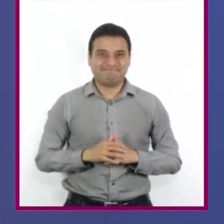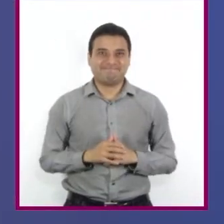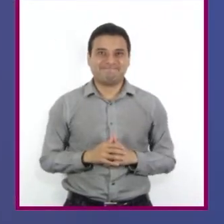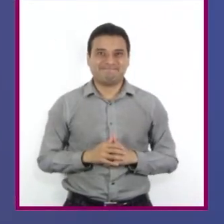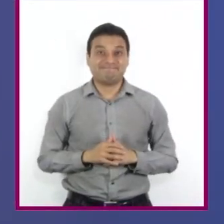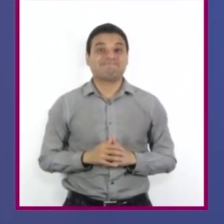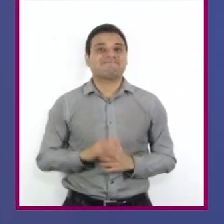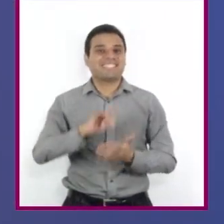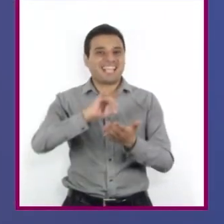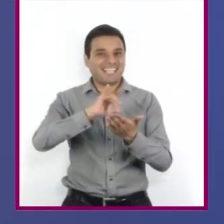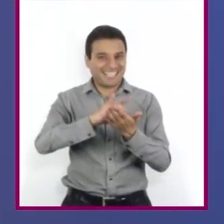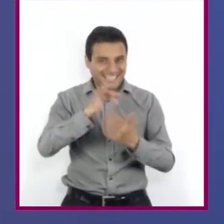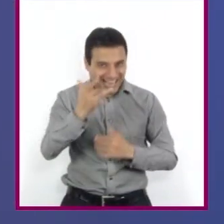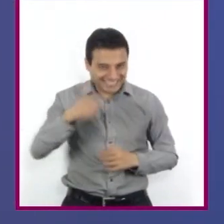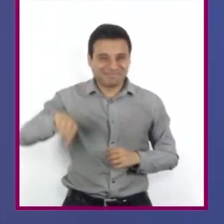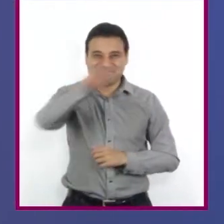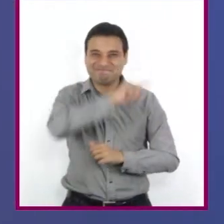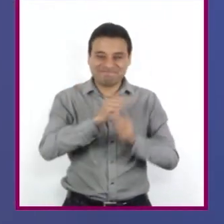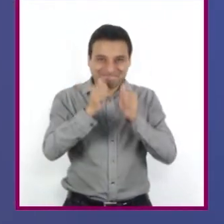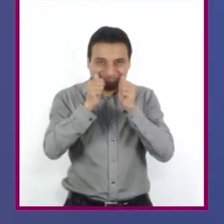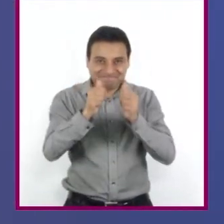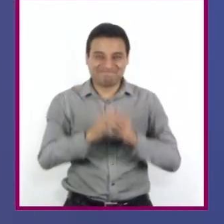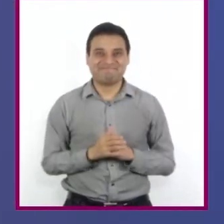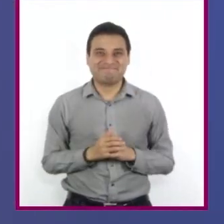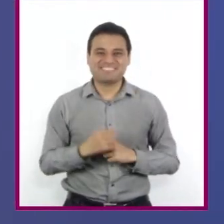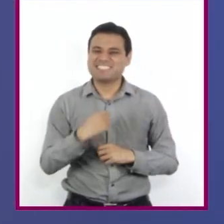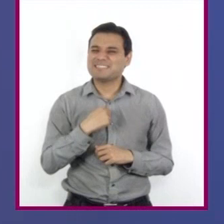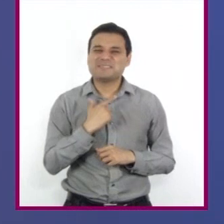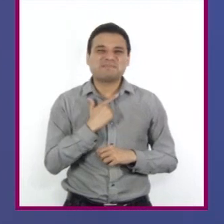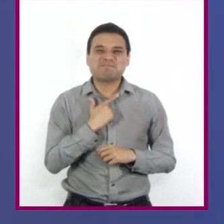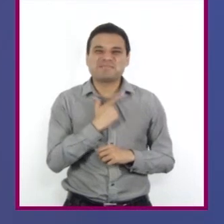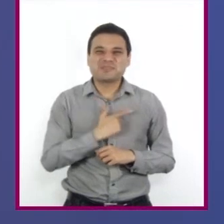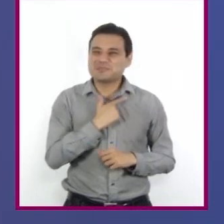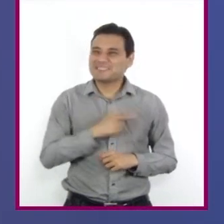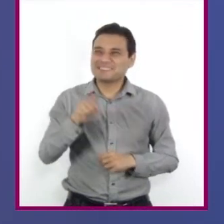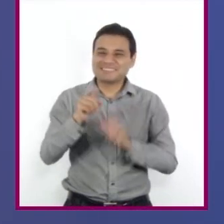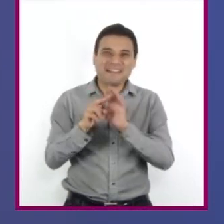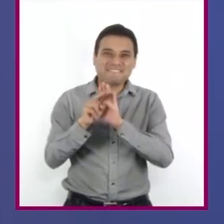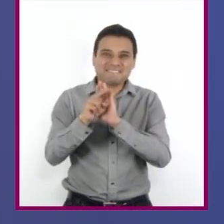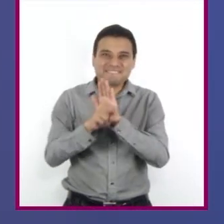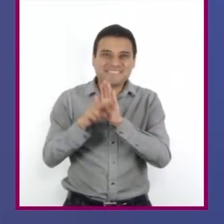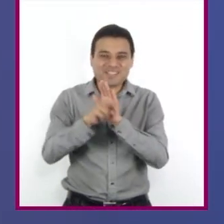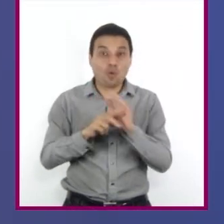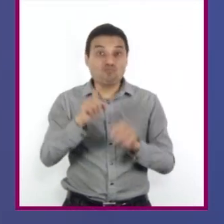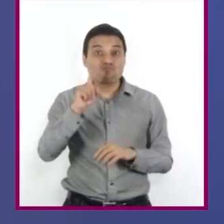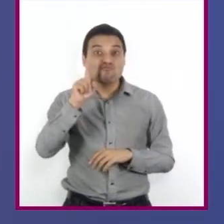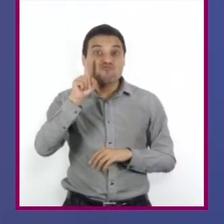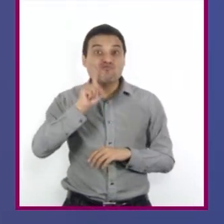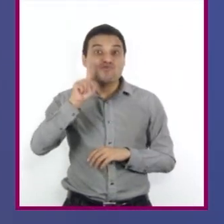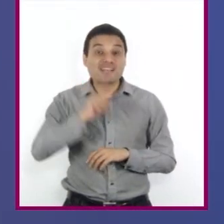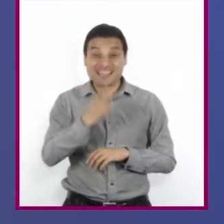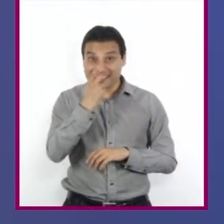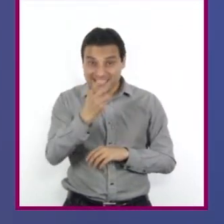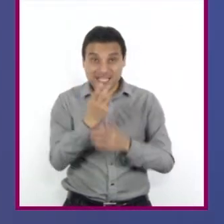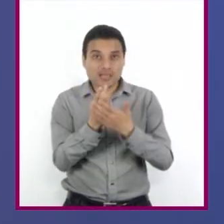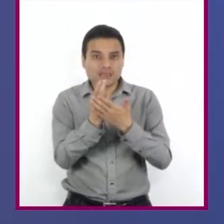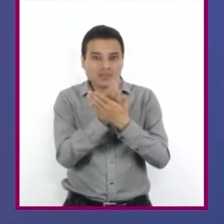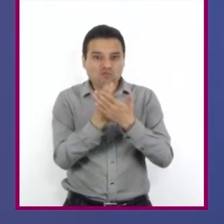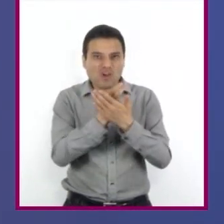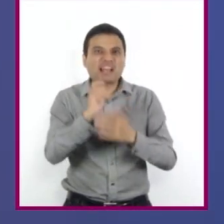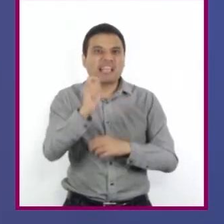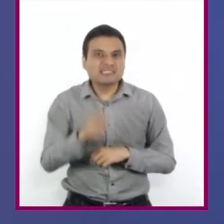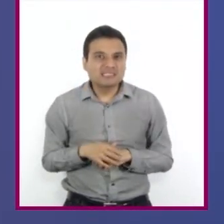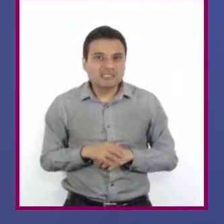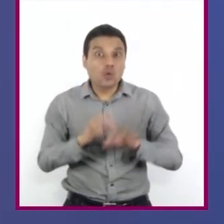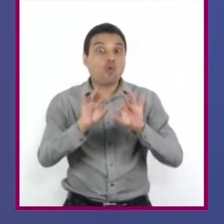Les agradecemos que continúen con nosotros. Me gusta que en el video que acabamos de ver, la artista mencionó que dibujar es una forma de